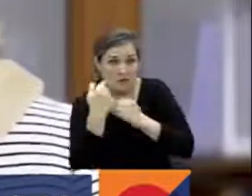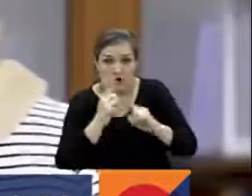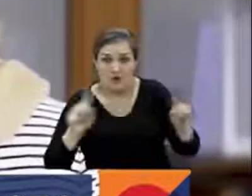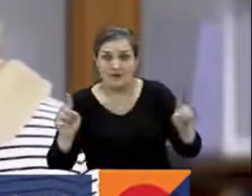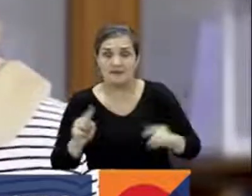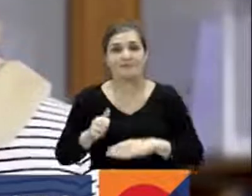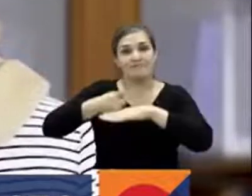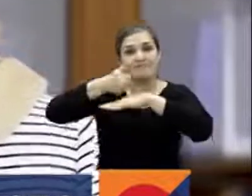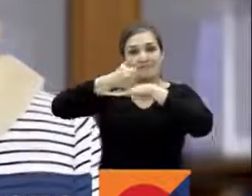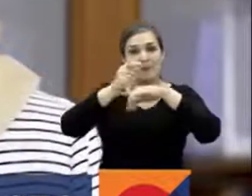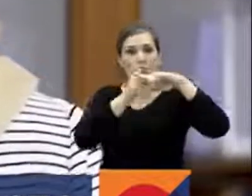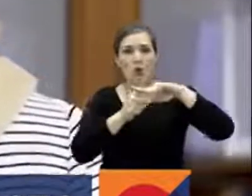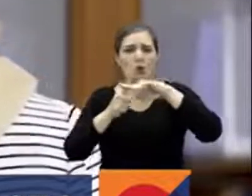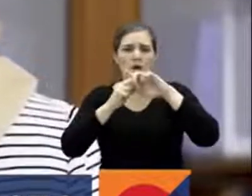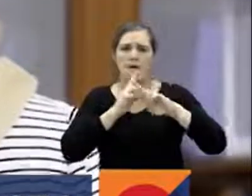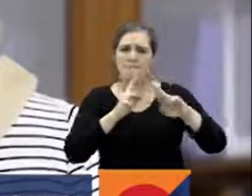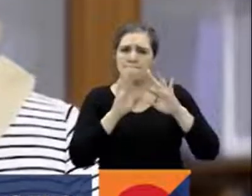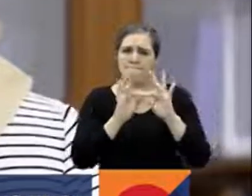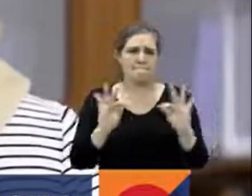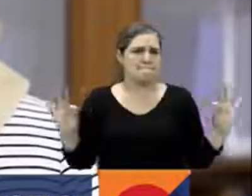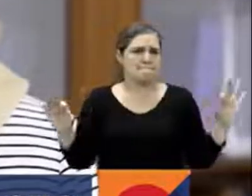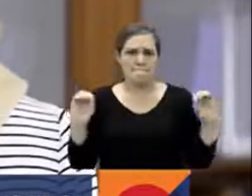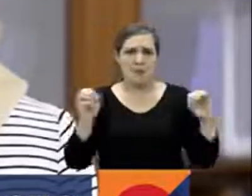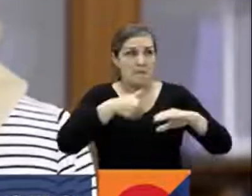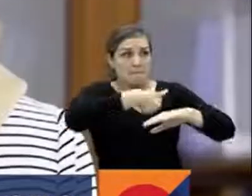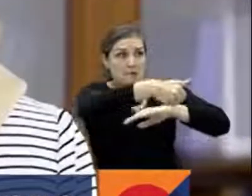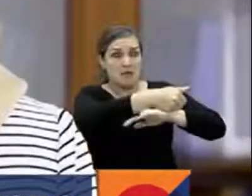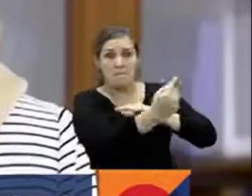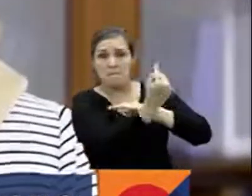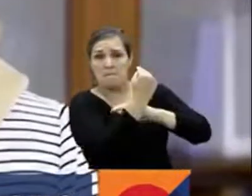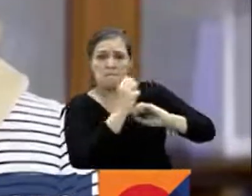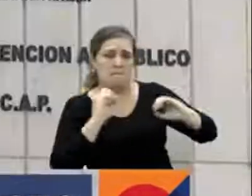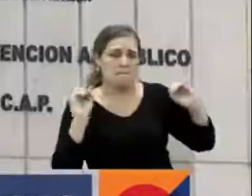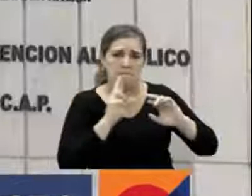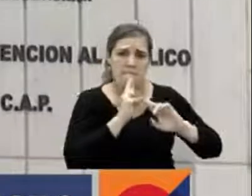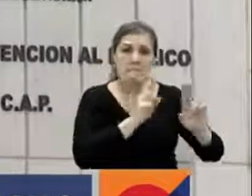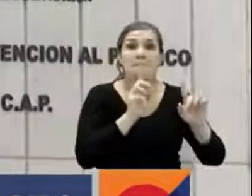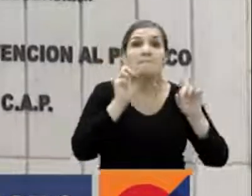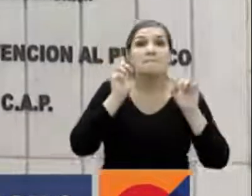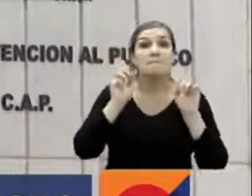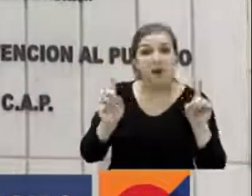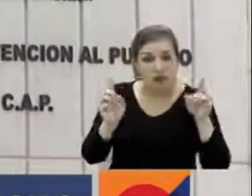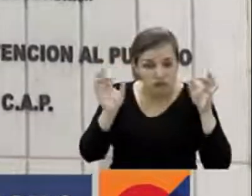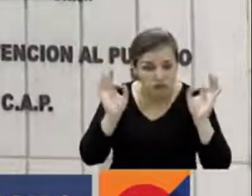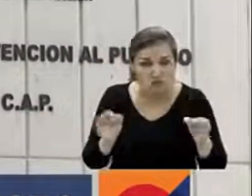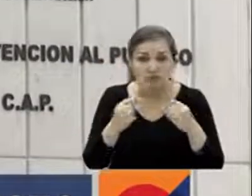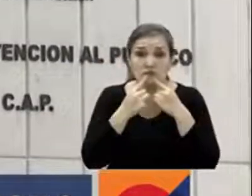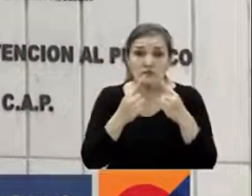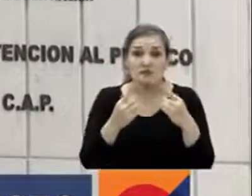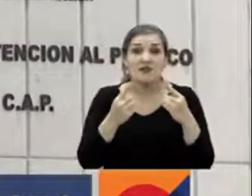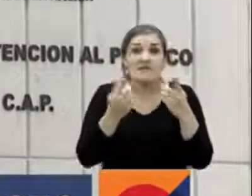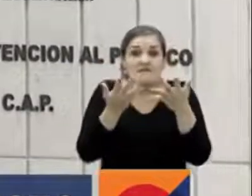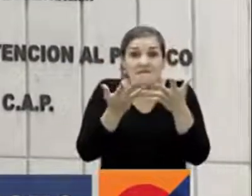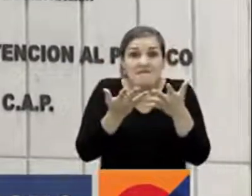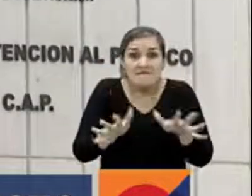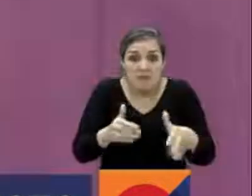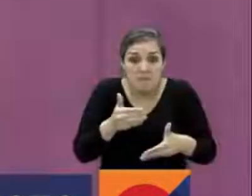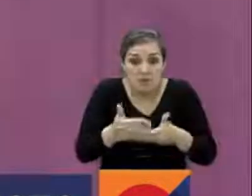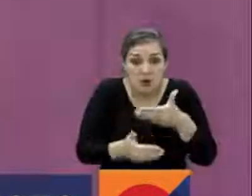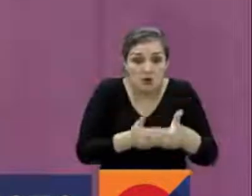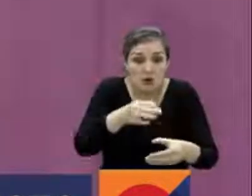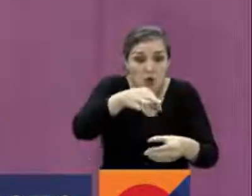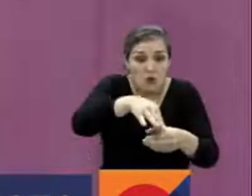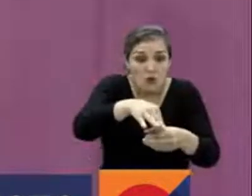Margarita Cabello aún no se ha referido a esta petición. Sin embargo, la jefe del Ministerio Público aseguró que una vez terminado el proceso